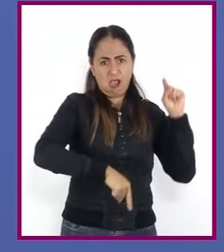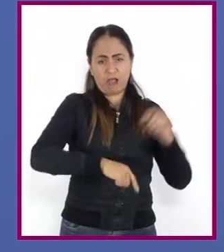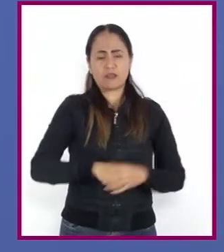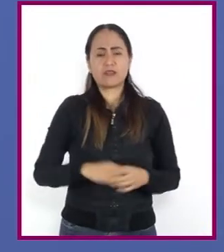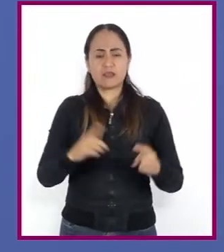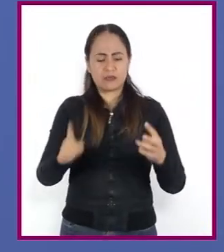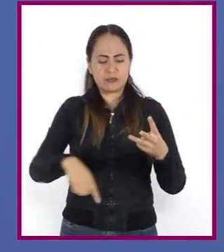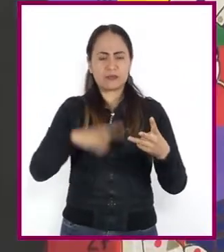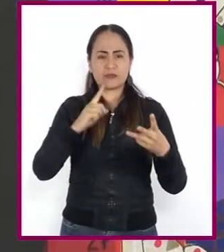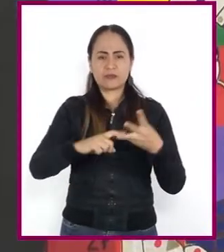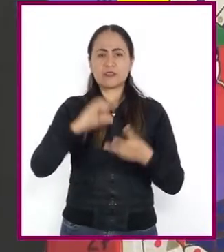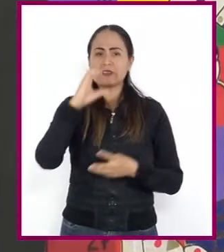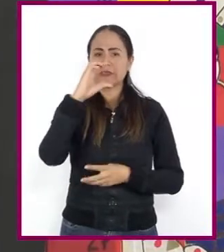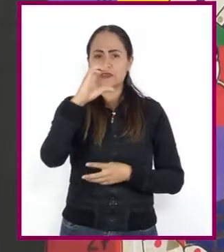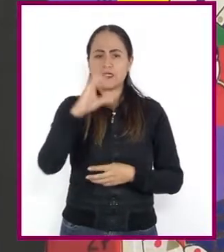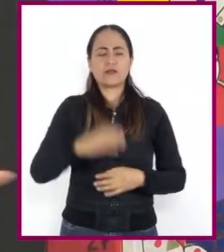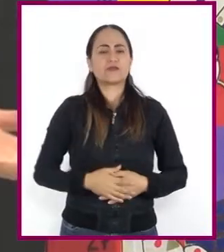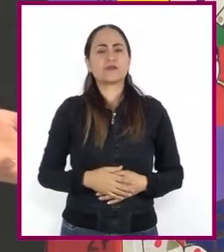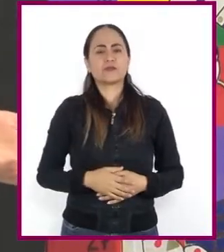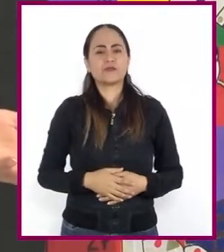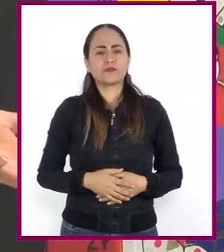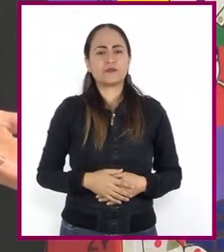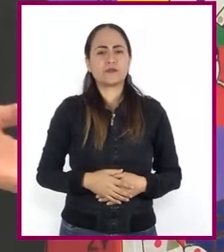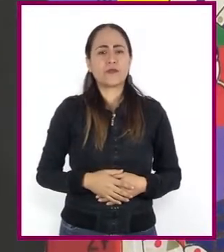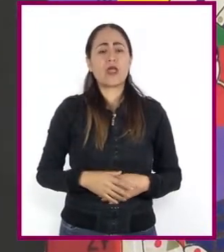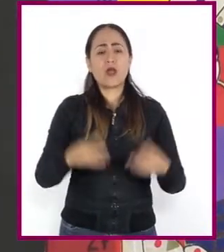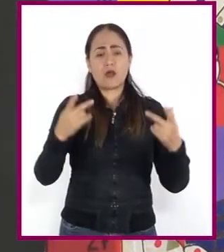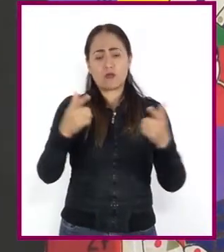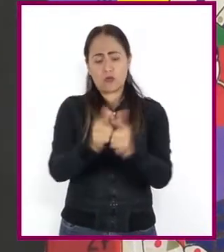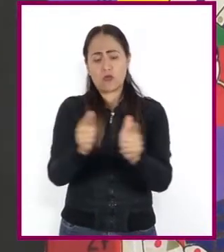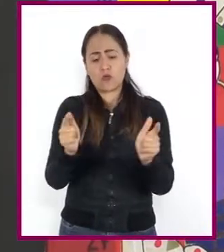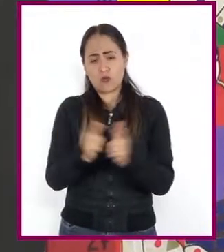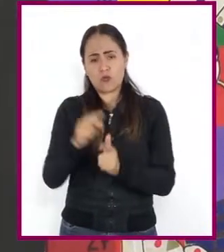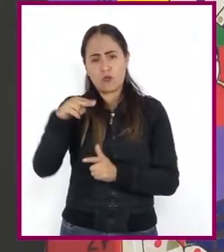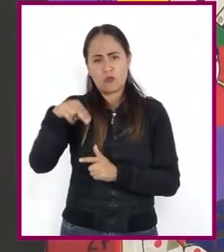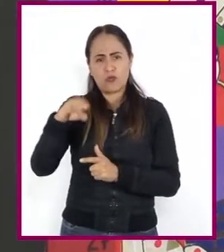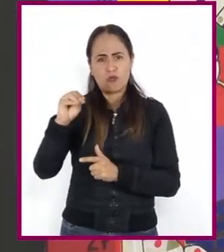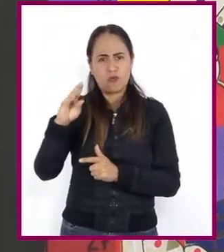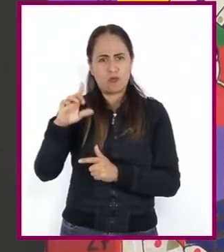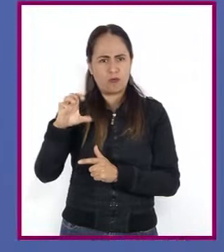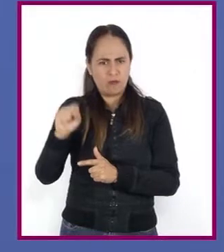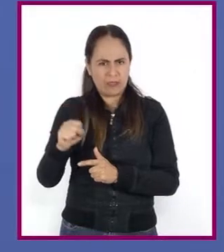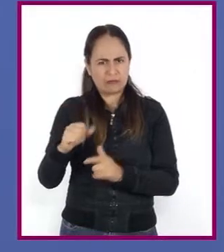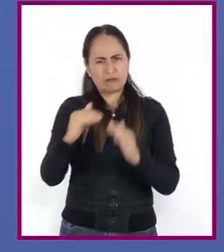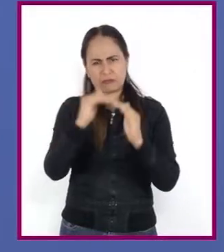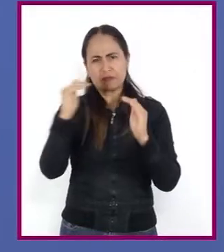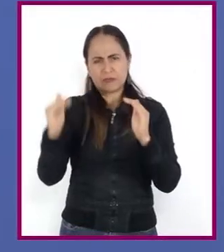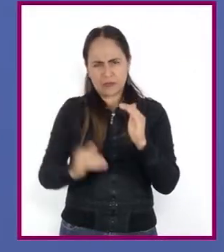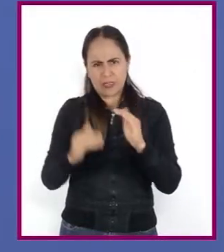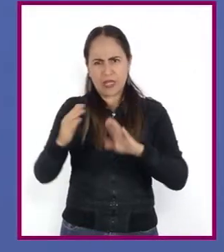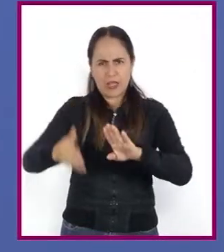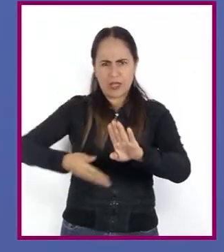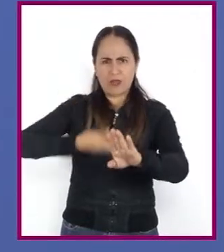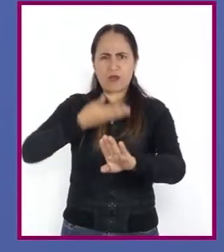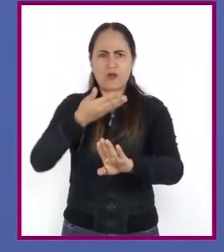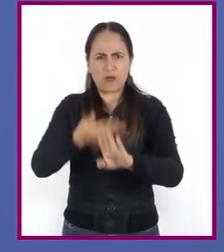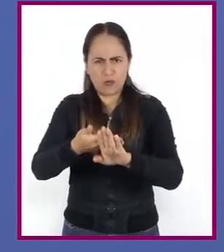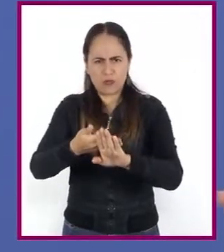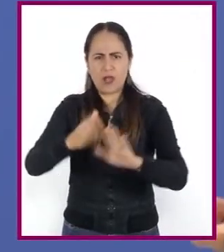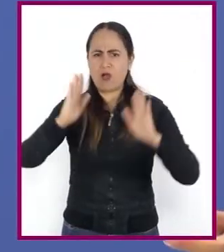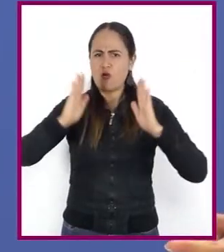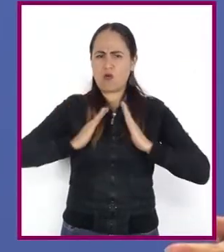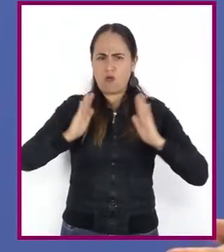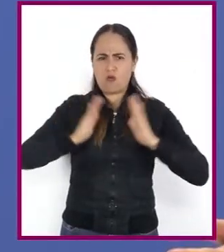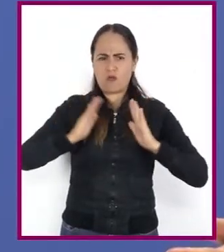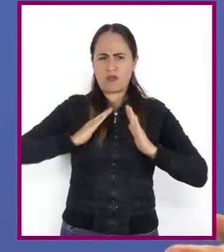un movimiento protagonizado por la nobleza baja y media en contra de la autoridad militar